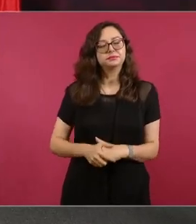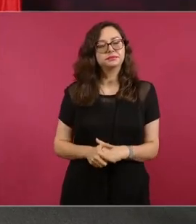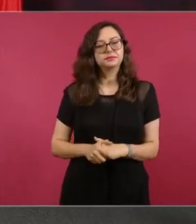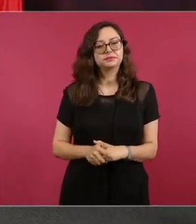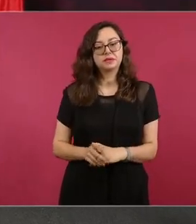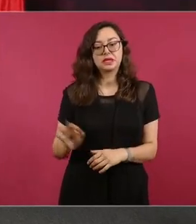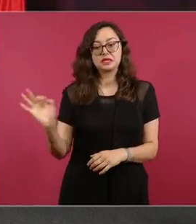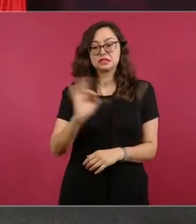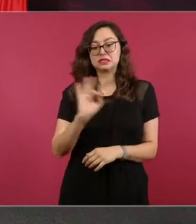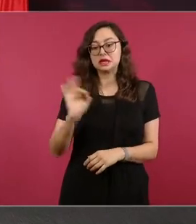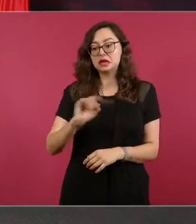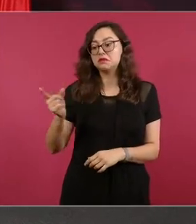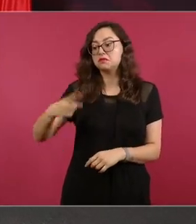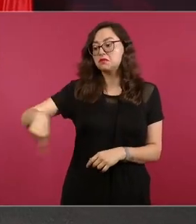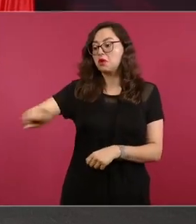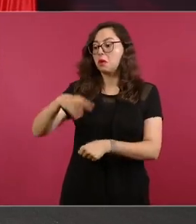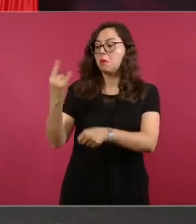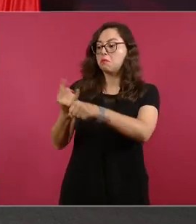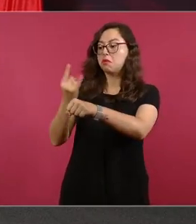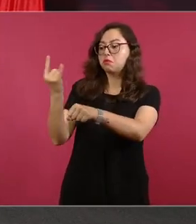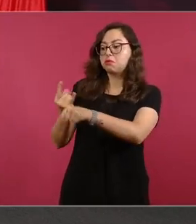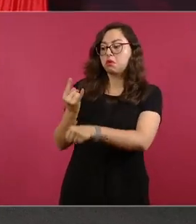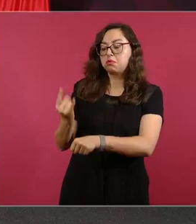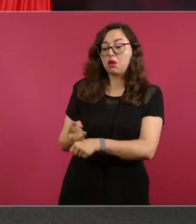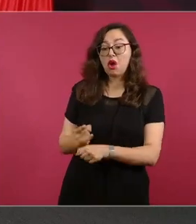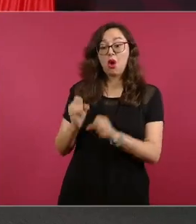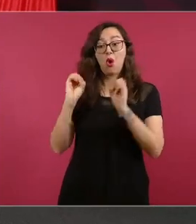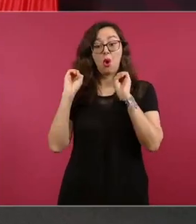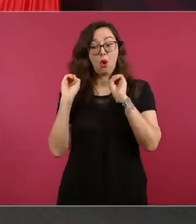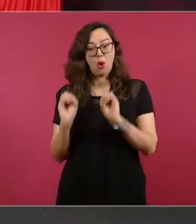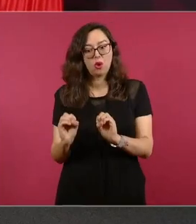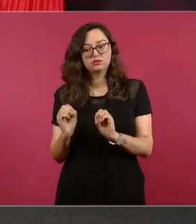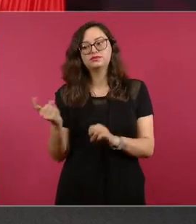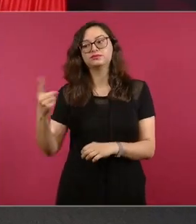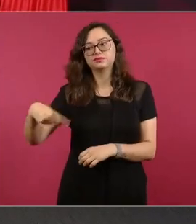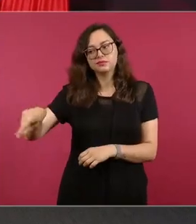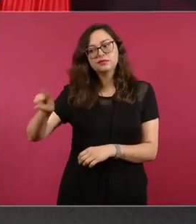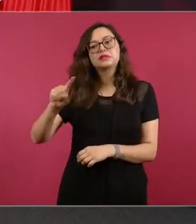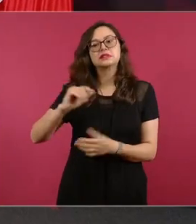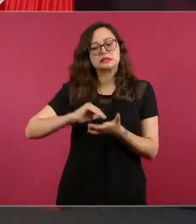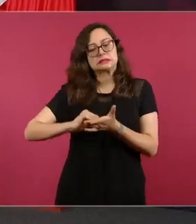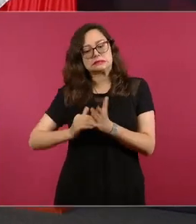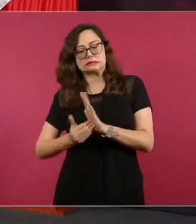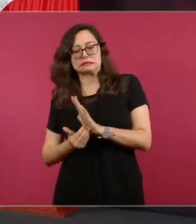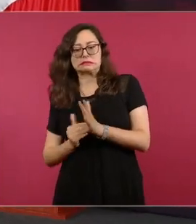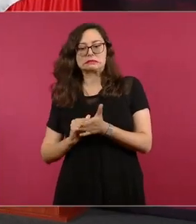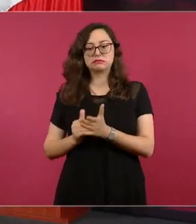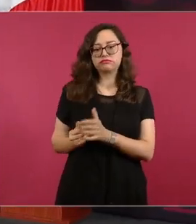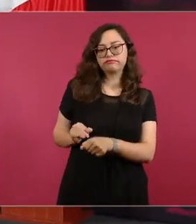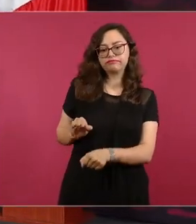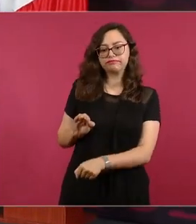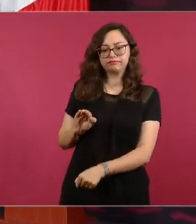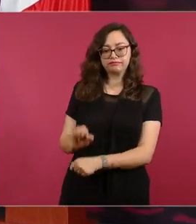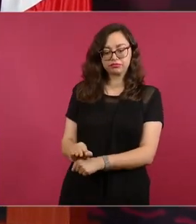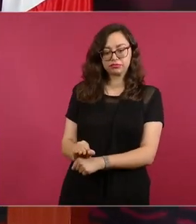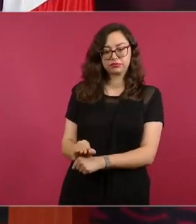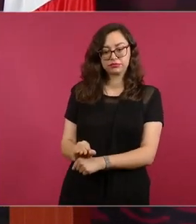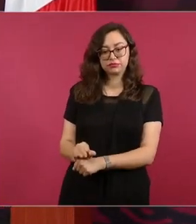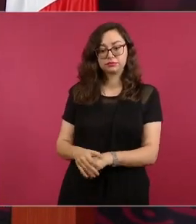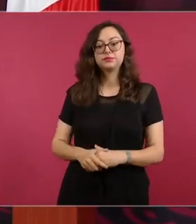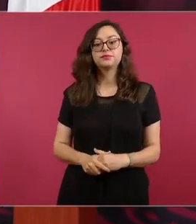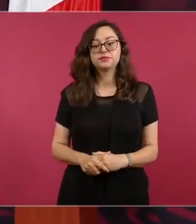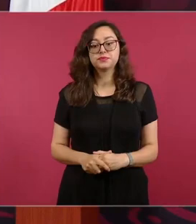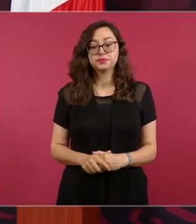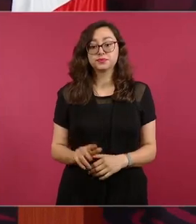se dejó en libertad a quienes habían participado en la